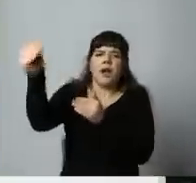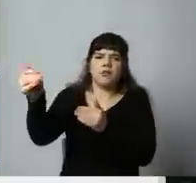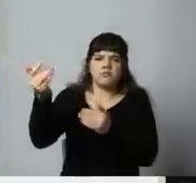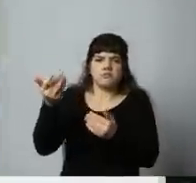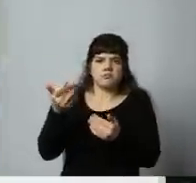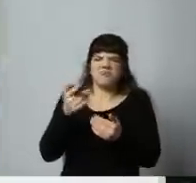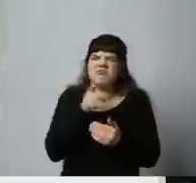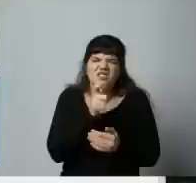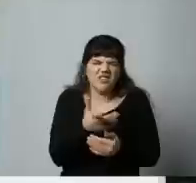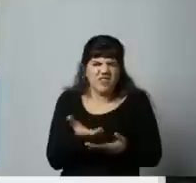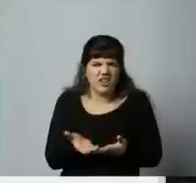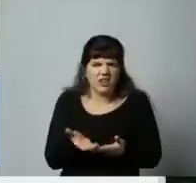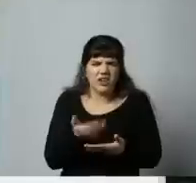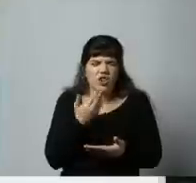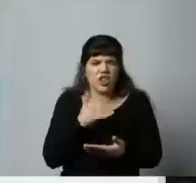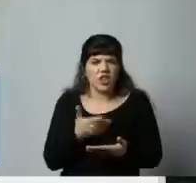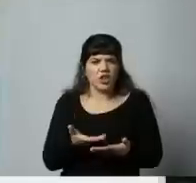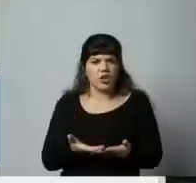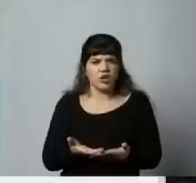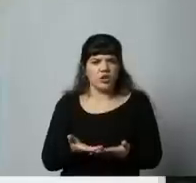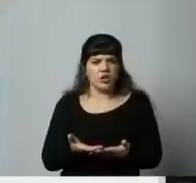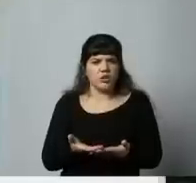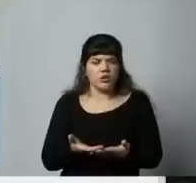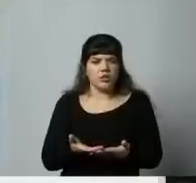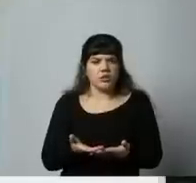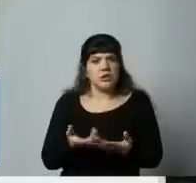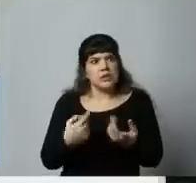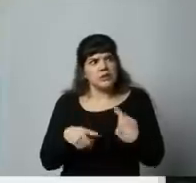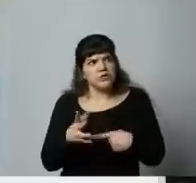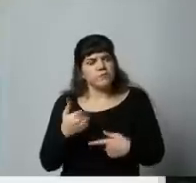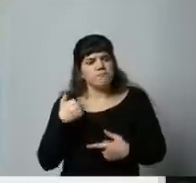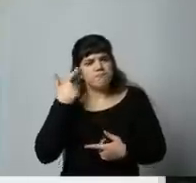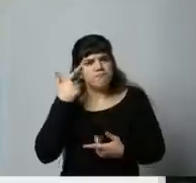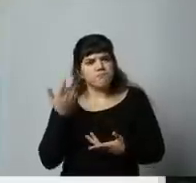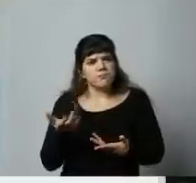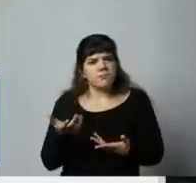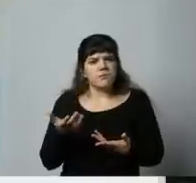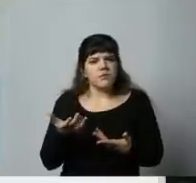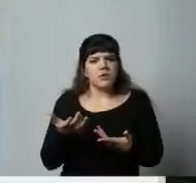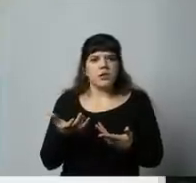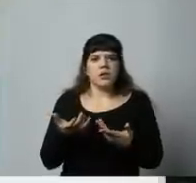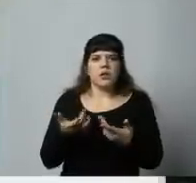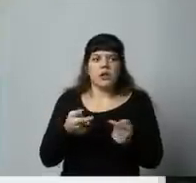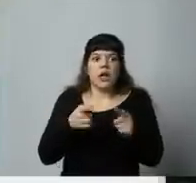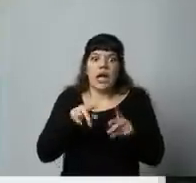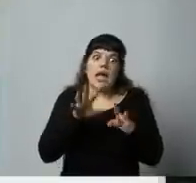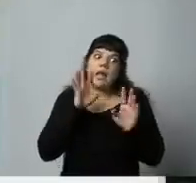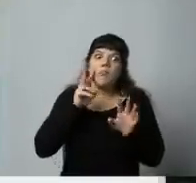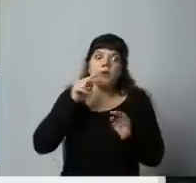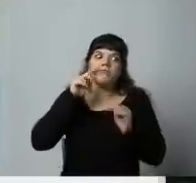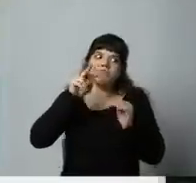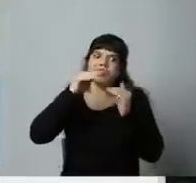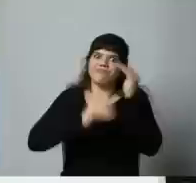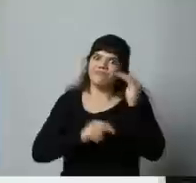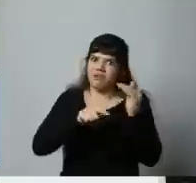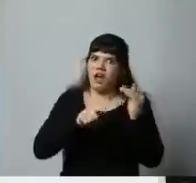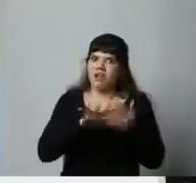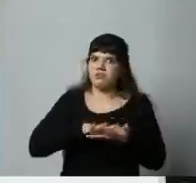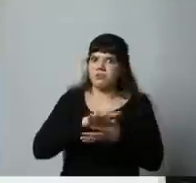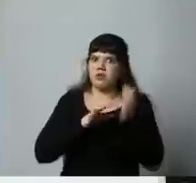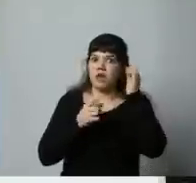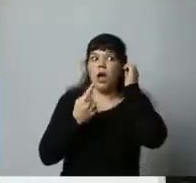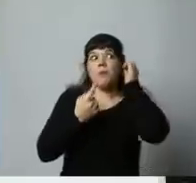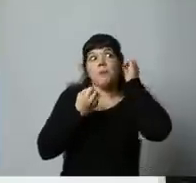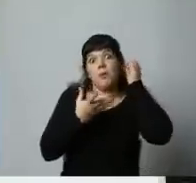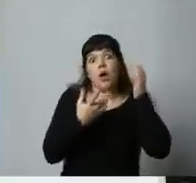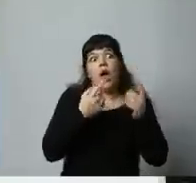Más allá del bien y el mal no Entonces me parece que hay una desigualdad en el tratamiento lo que hay que tener es como decía soledad cuidado con